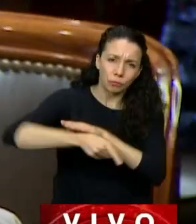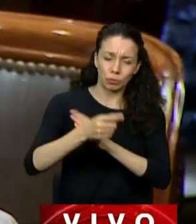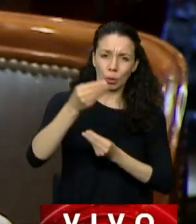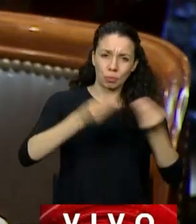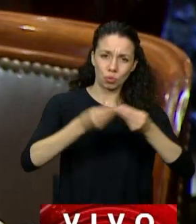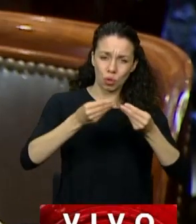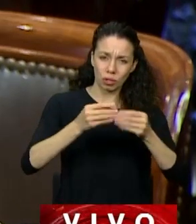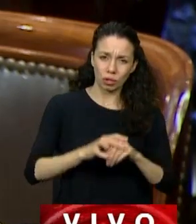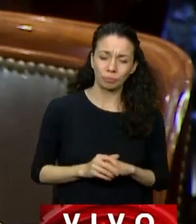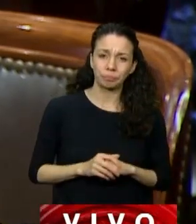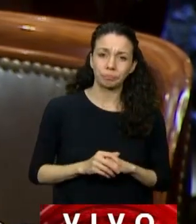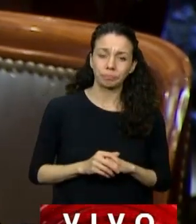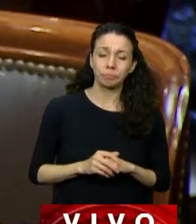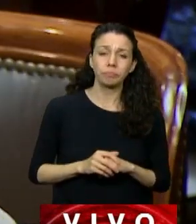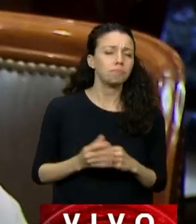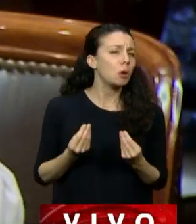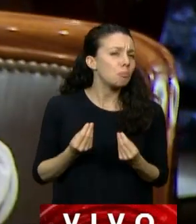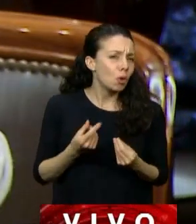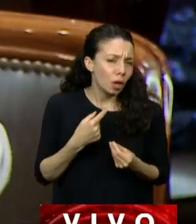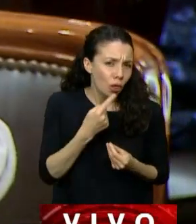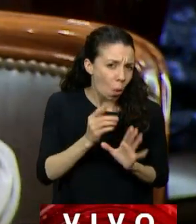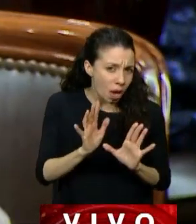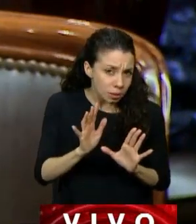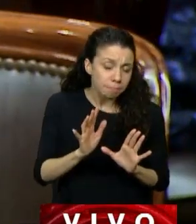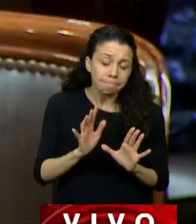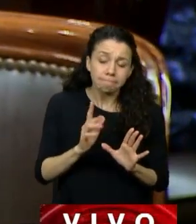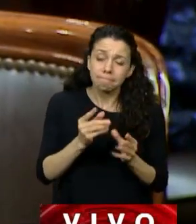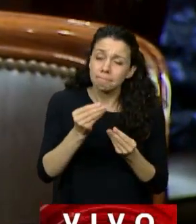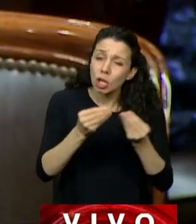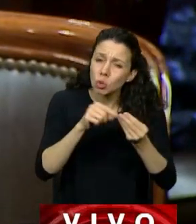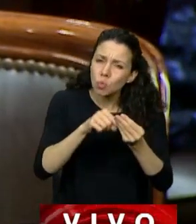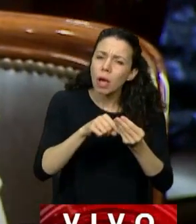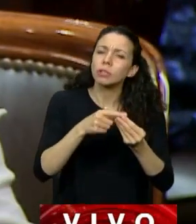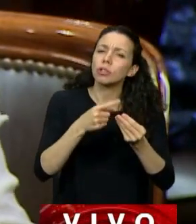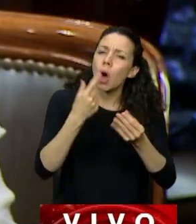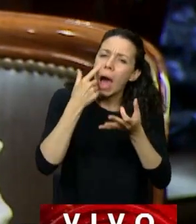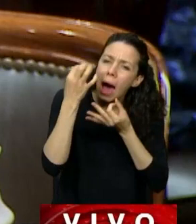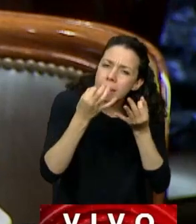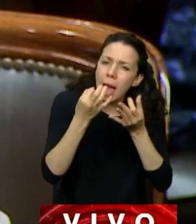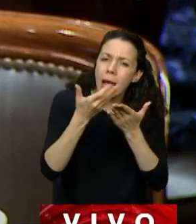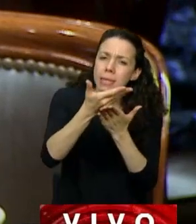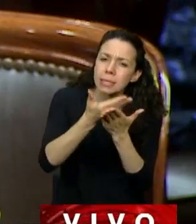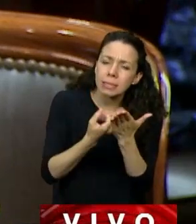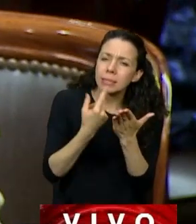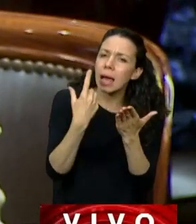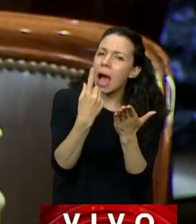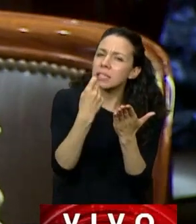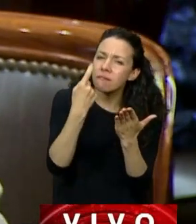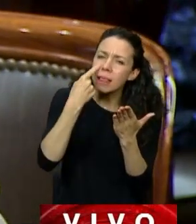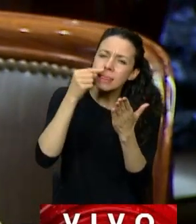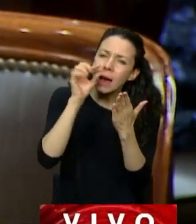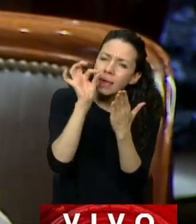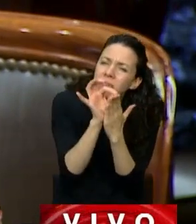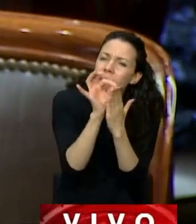está claro que el análisis, que el tratamiento del presupuesto requiere de mucha inteligencia y de mucha precisión en su